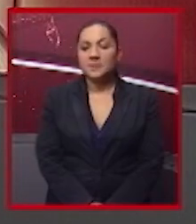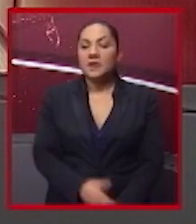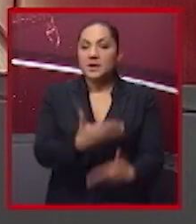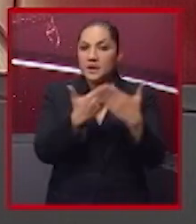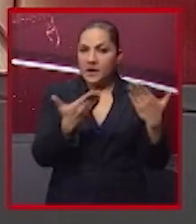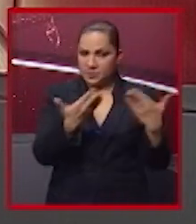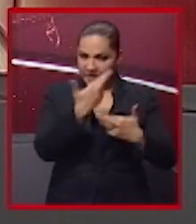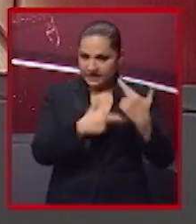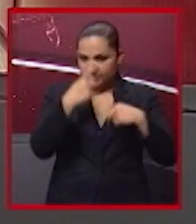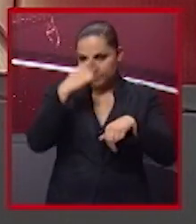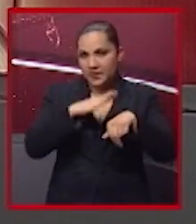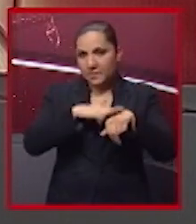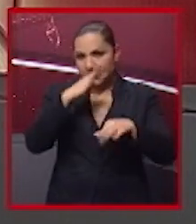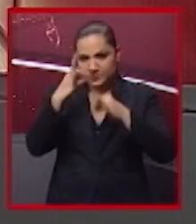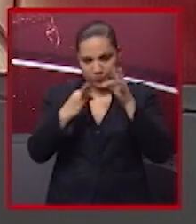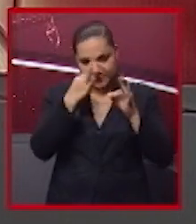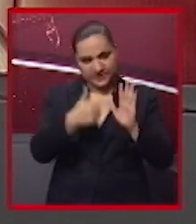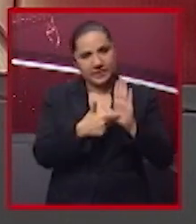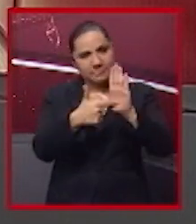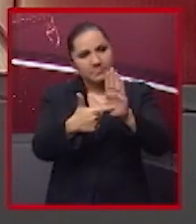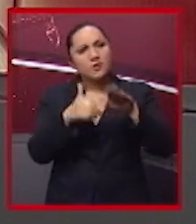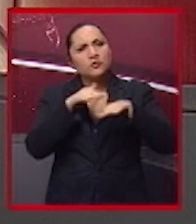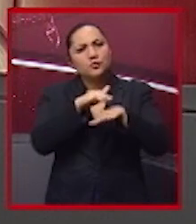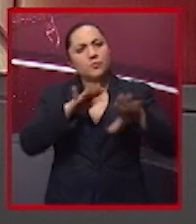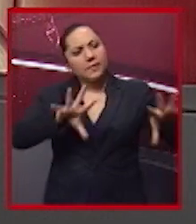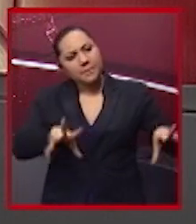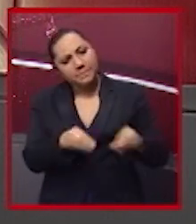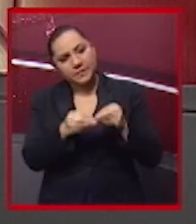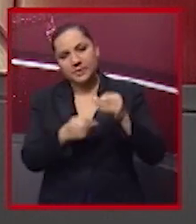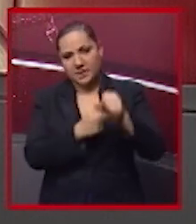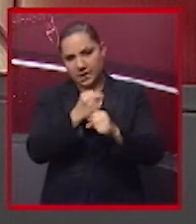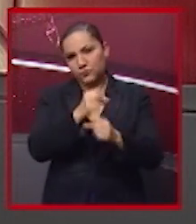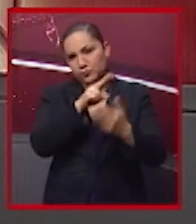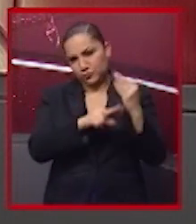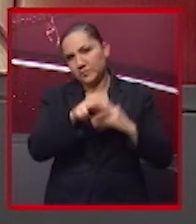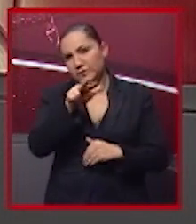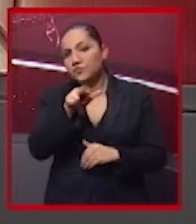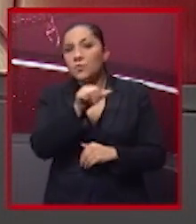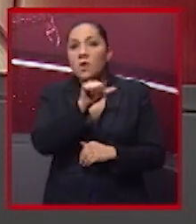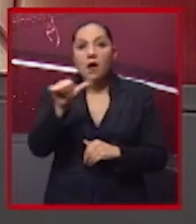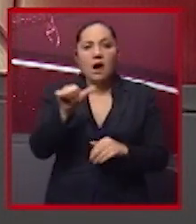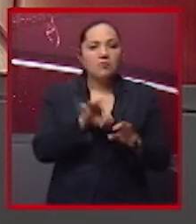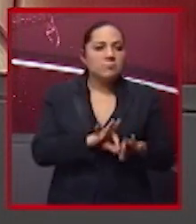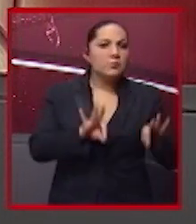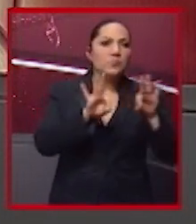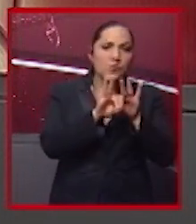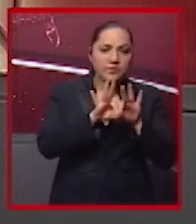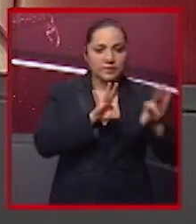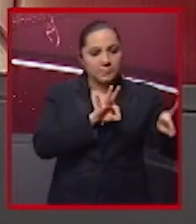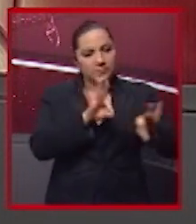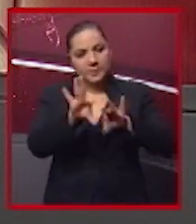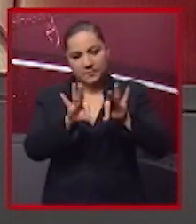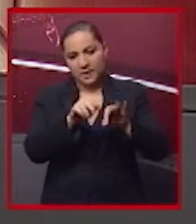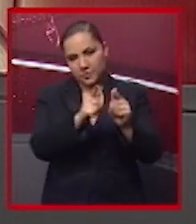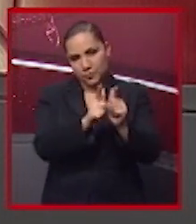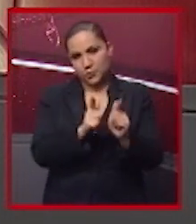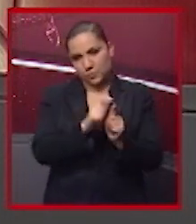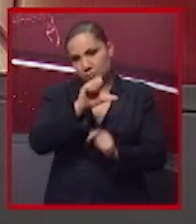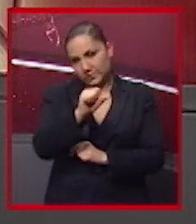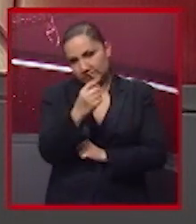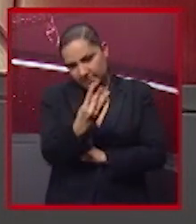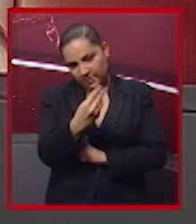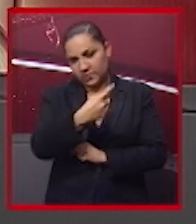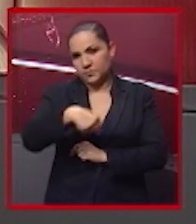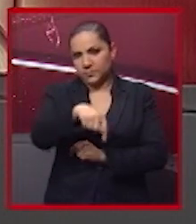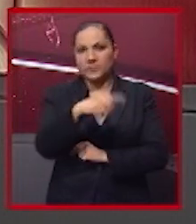Estamos de regreso con usted en este recuento que estamos haciendo noticias del Congreso de los momentos relevantes de la actual 64ª legislatura, el arranque del